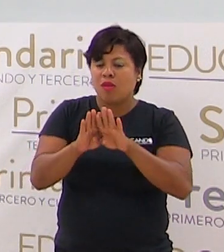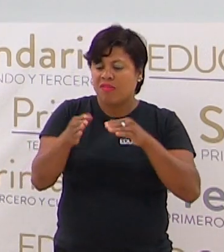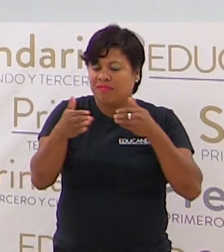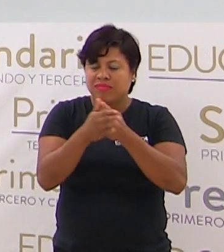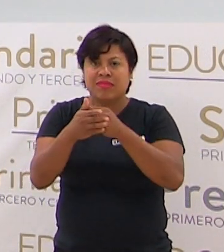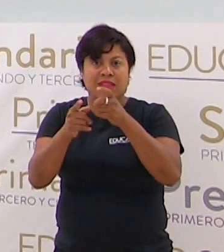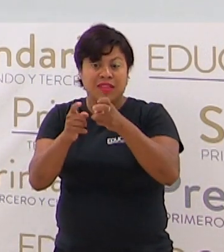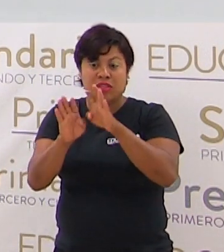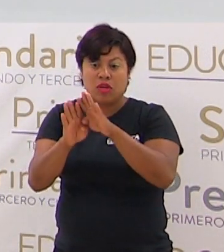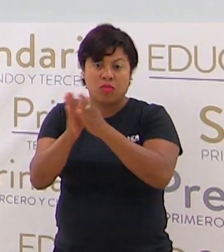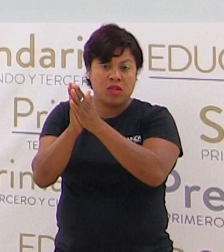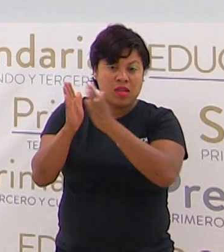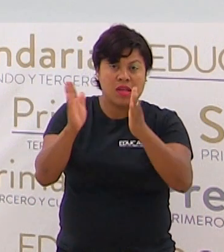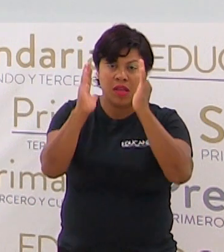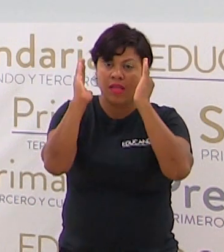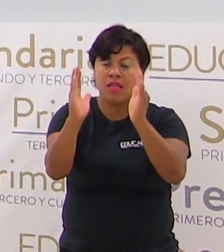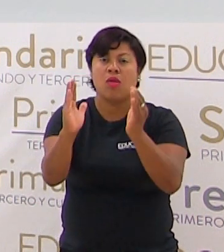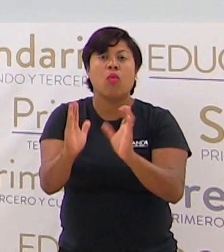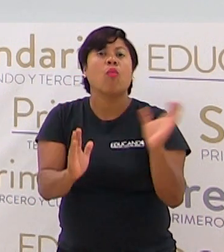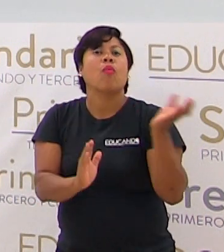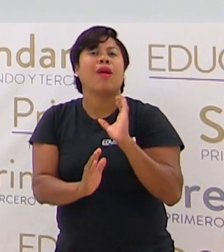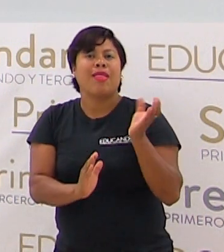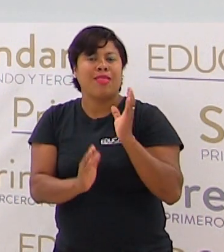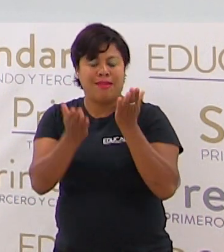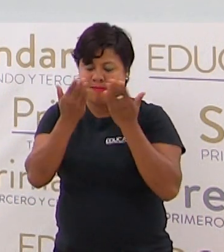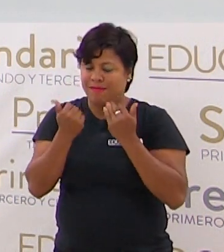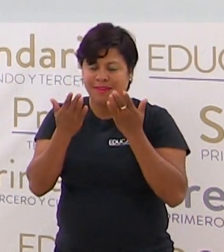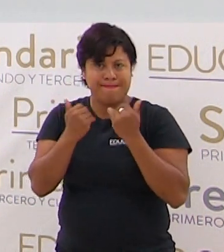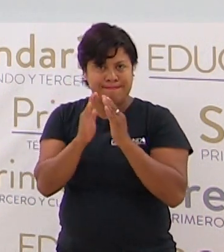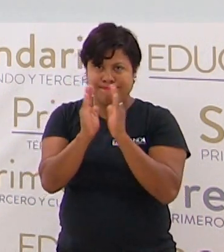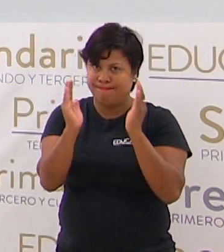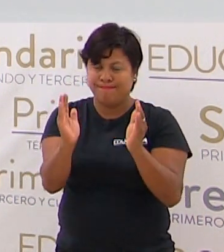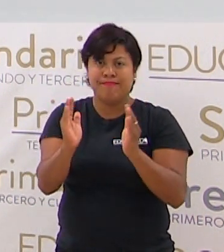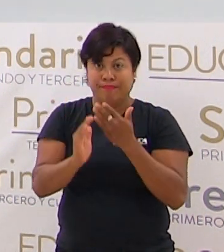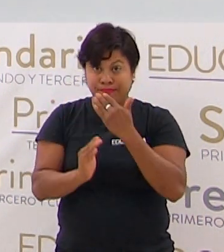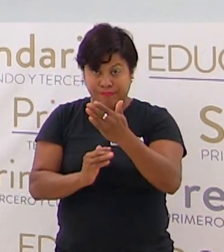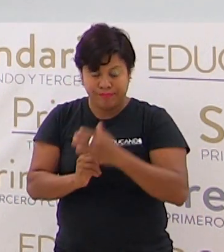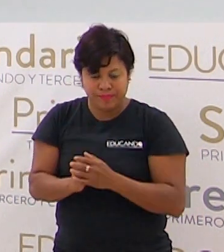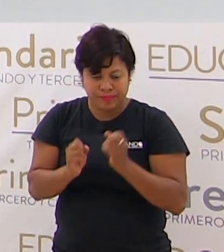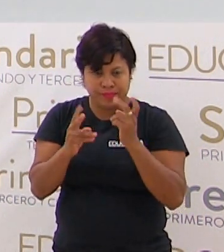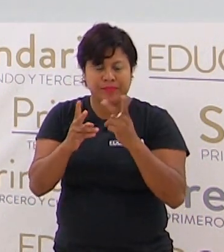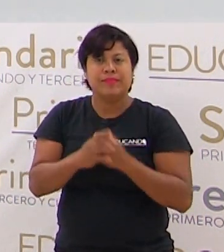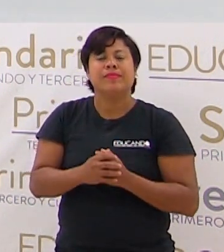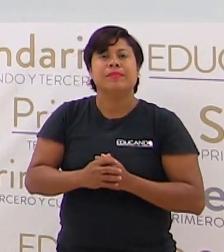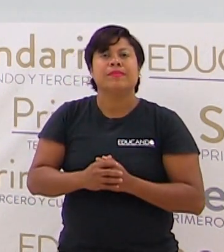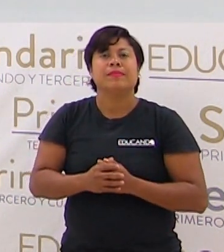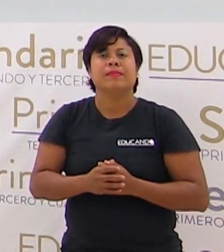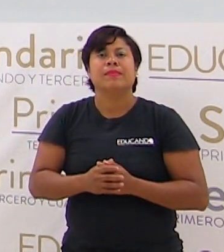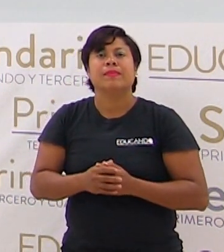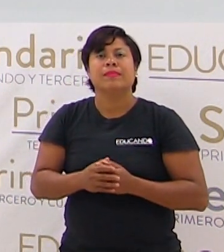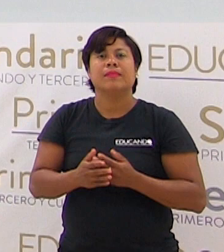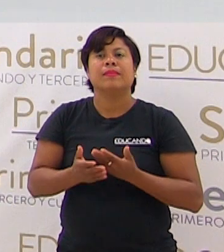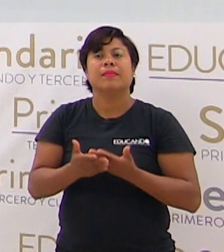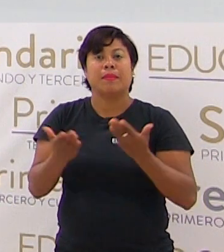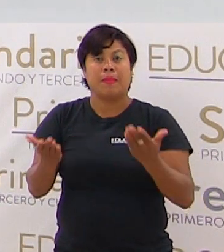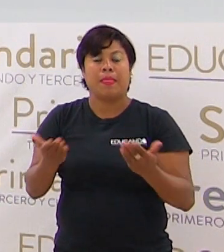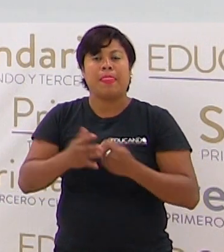espacio dentro de la línea que define cuándo, ¿bien? Ok, ahora,